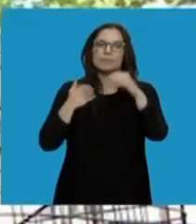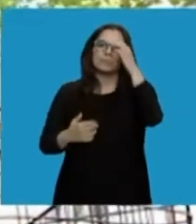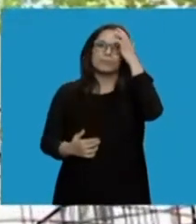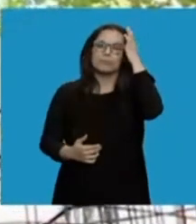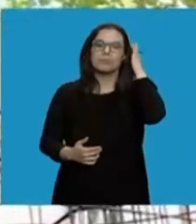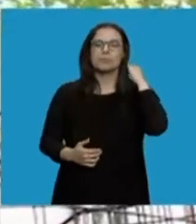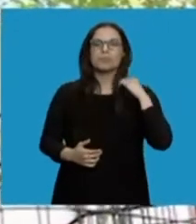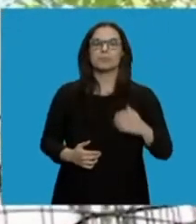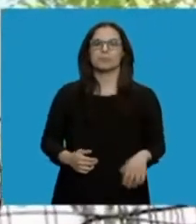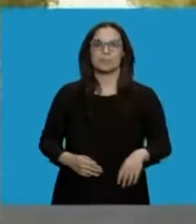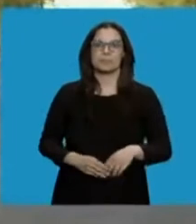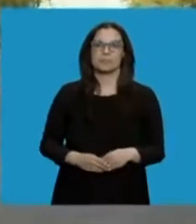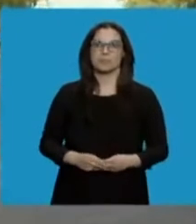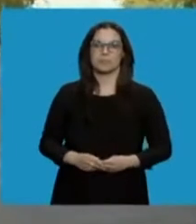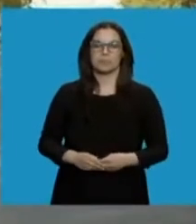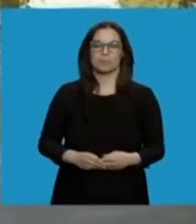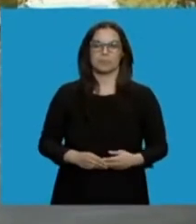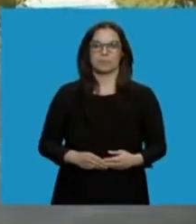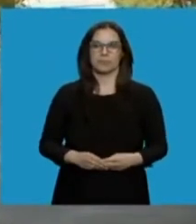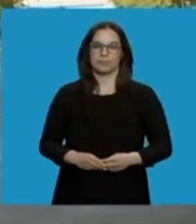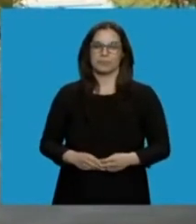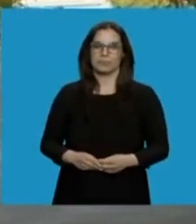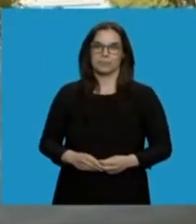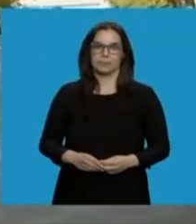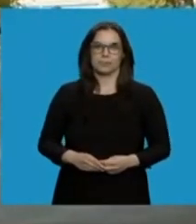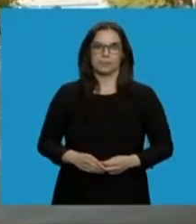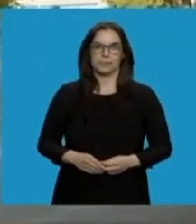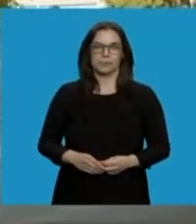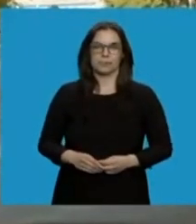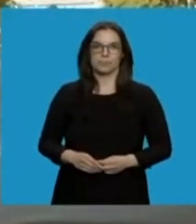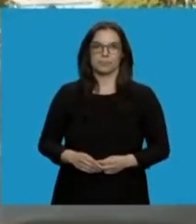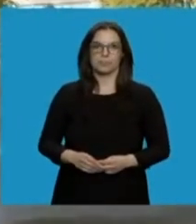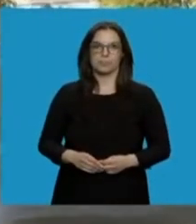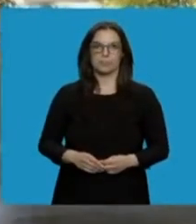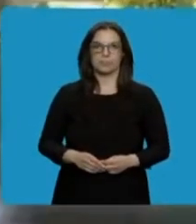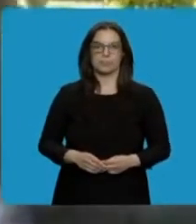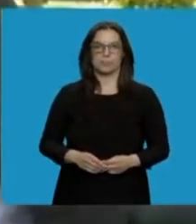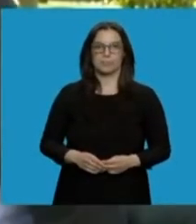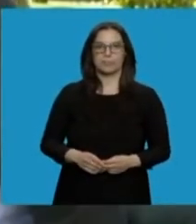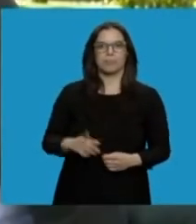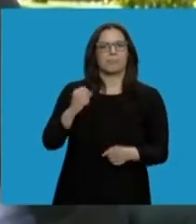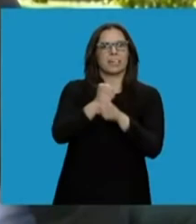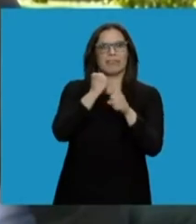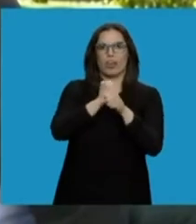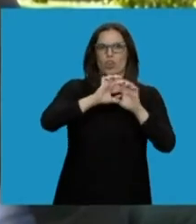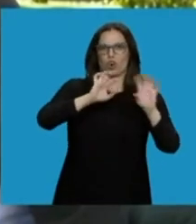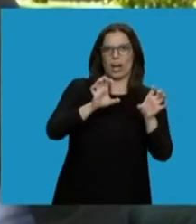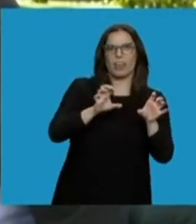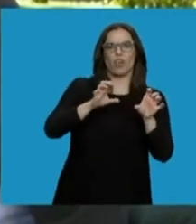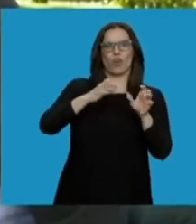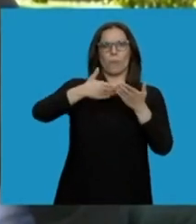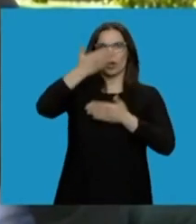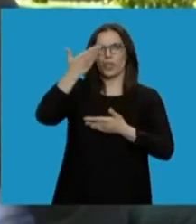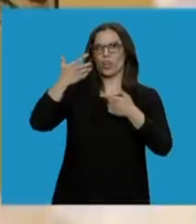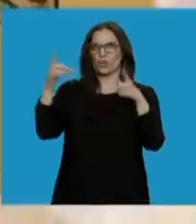Ha trabajado en radio, ha tocado todos los palos, ha trabajado en prensa escrita,